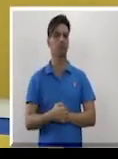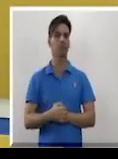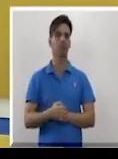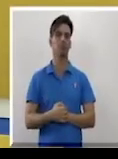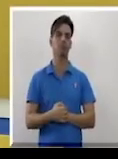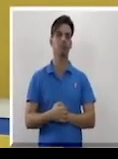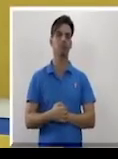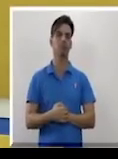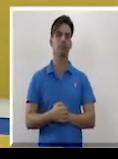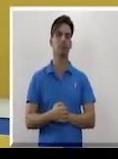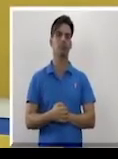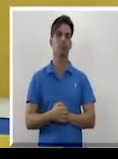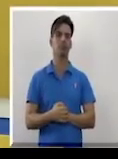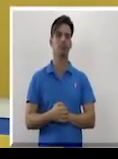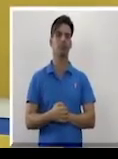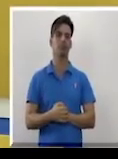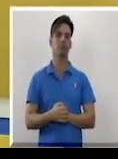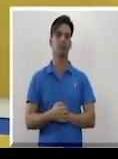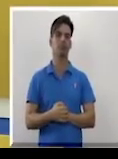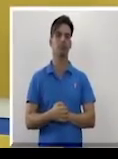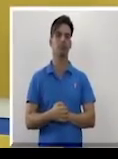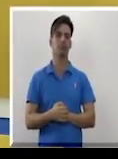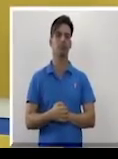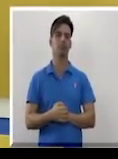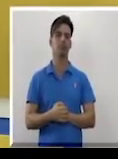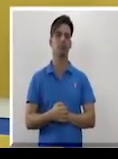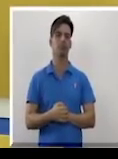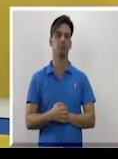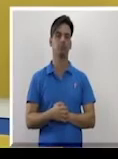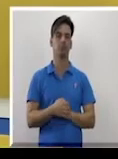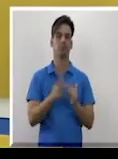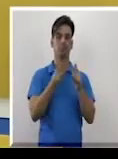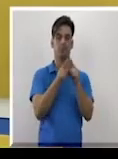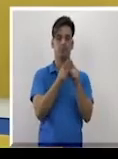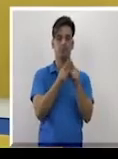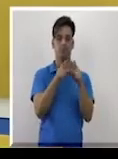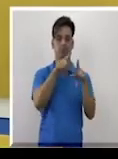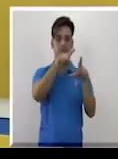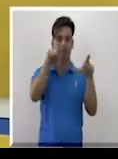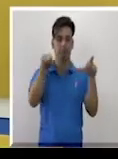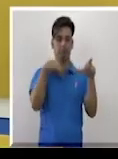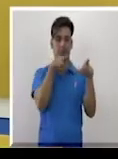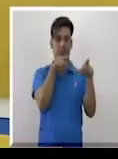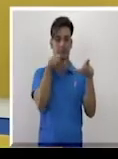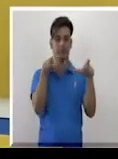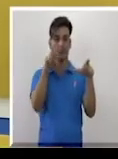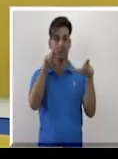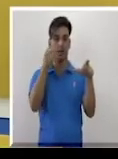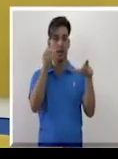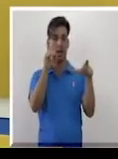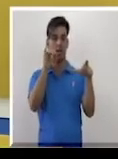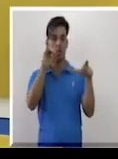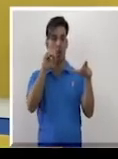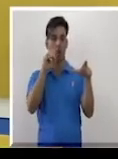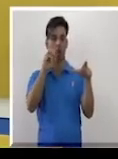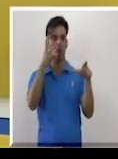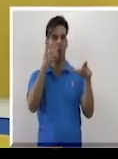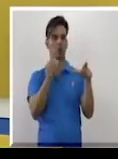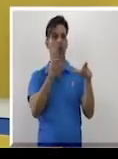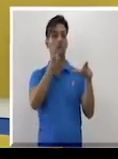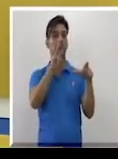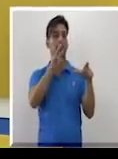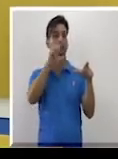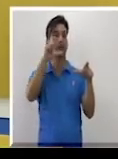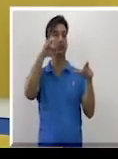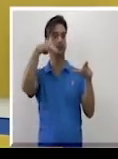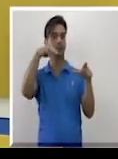será la mitad de ese diámetro. Entonces el radio es 3 centímetros. Ahora, sustituya los valores